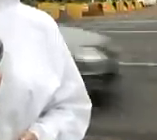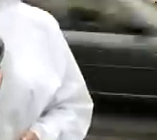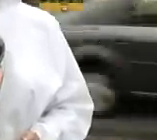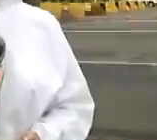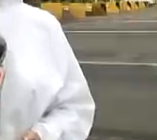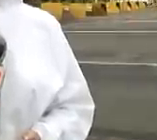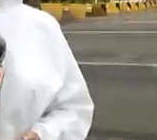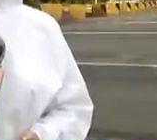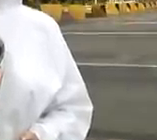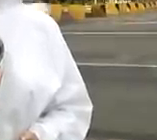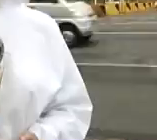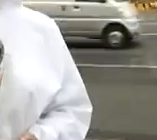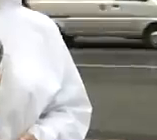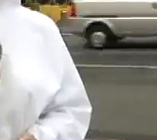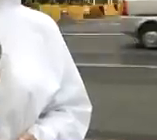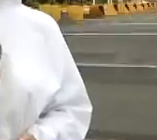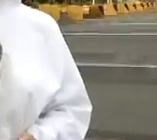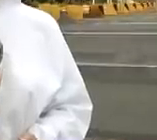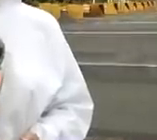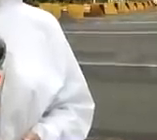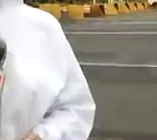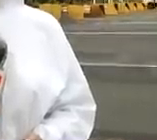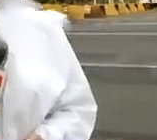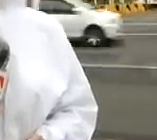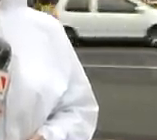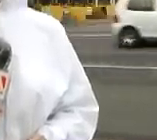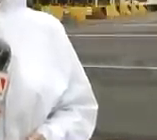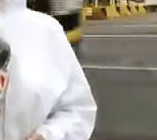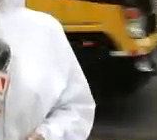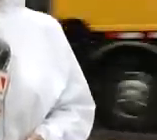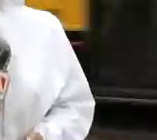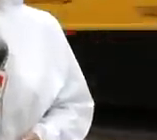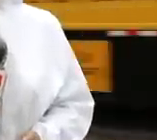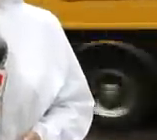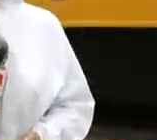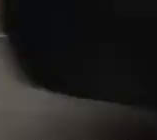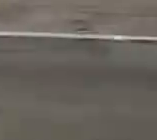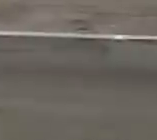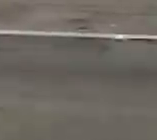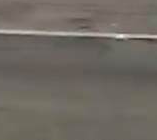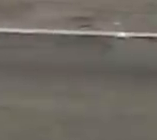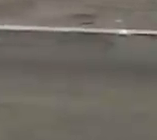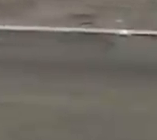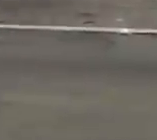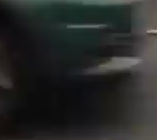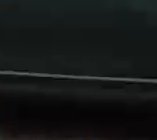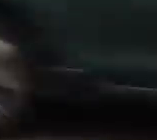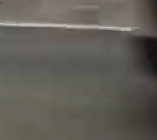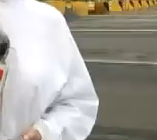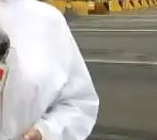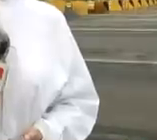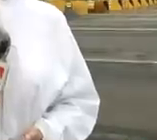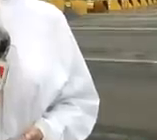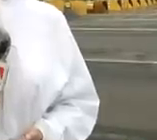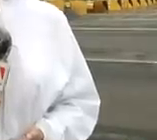Compañeras, amigos, televidentes, muy buenos días y qué bueno iniciar la semana con buenas noticias, pues como ustedes lo decían, hoy retoma